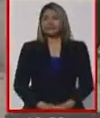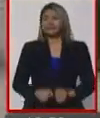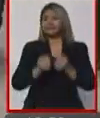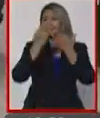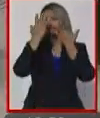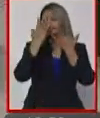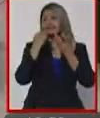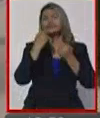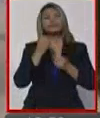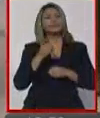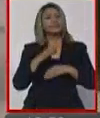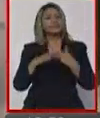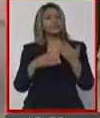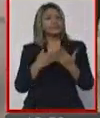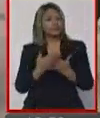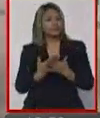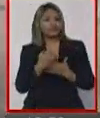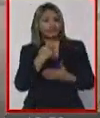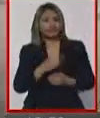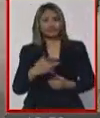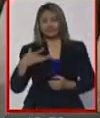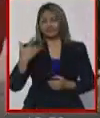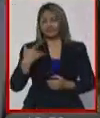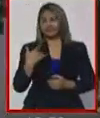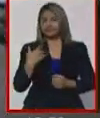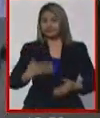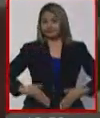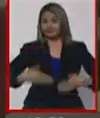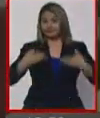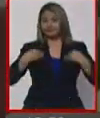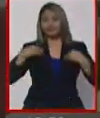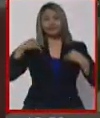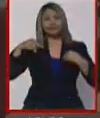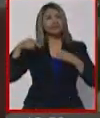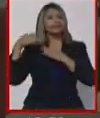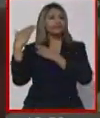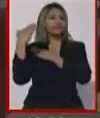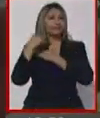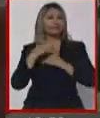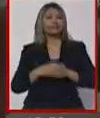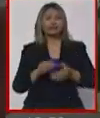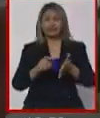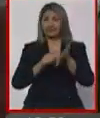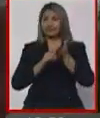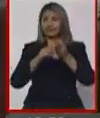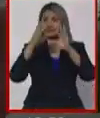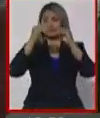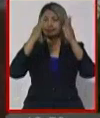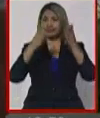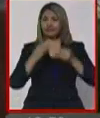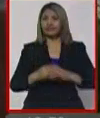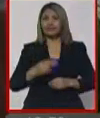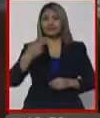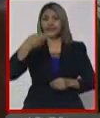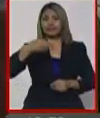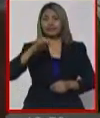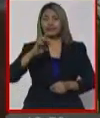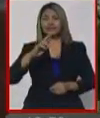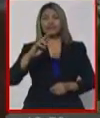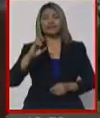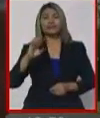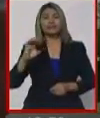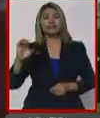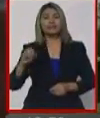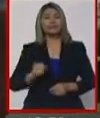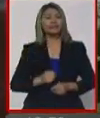Humillados y con la dignidad mellada, así manifestaron sentirse los residentes paceños en Santa Cruz, quienes exigieron que el catedrático Herrera sea procesado